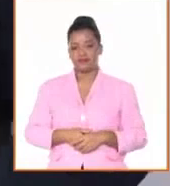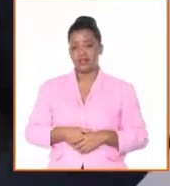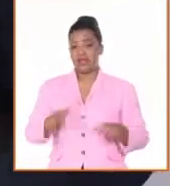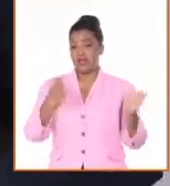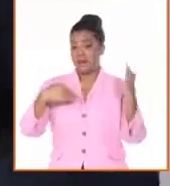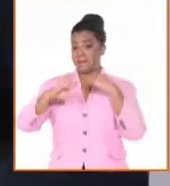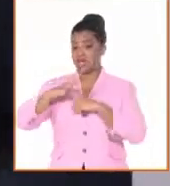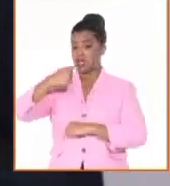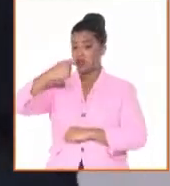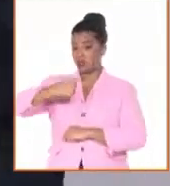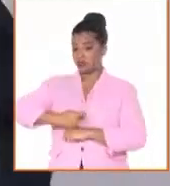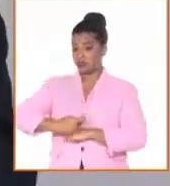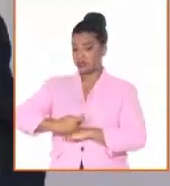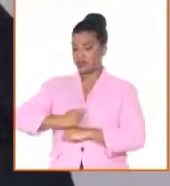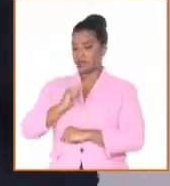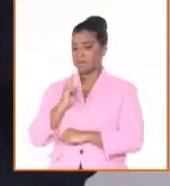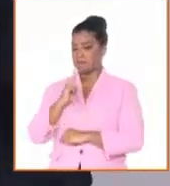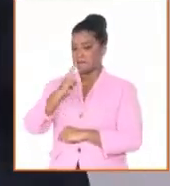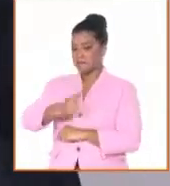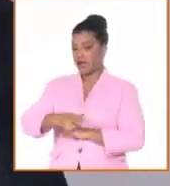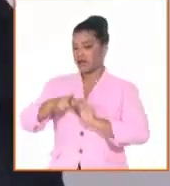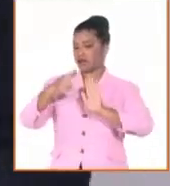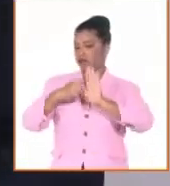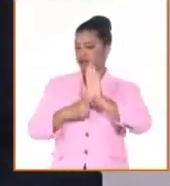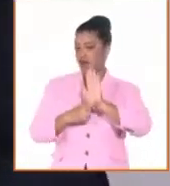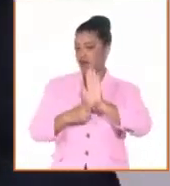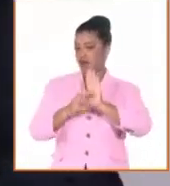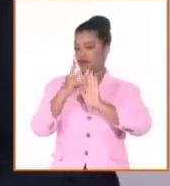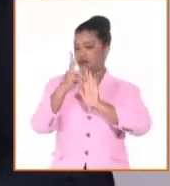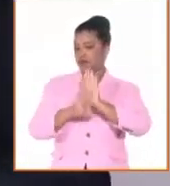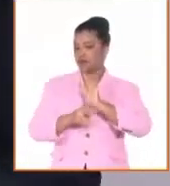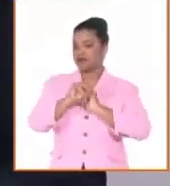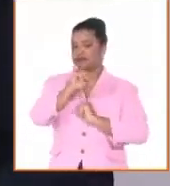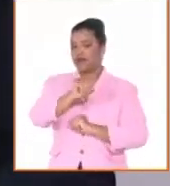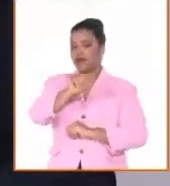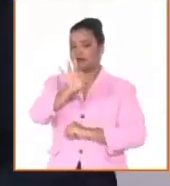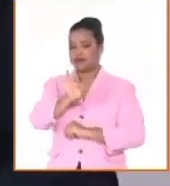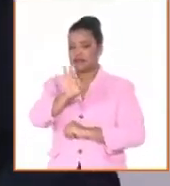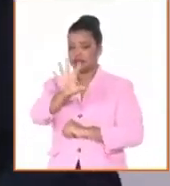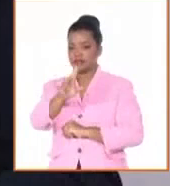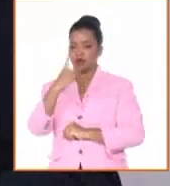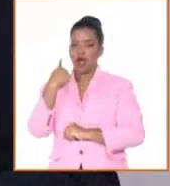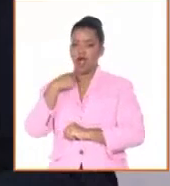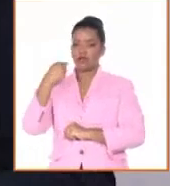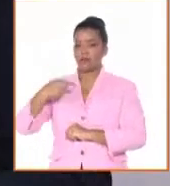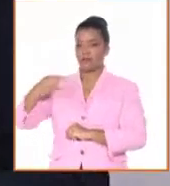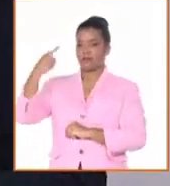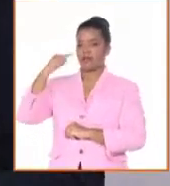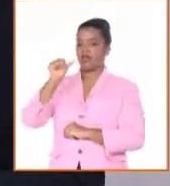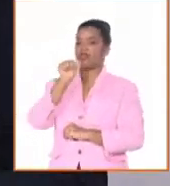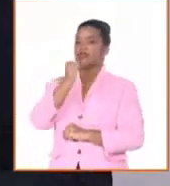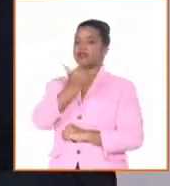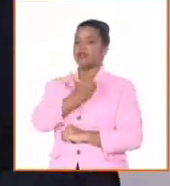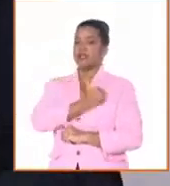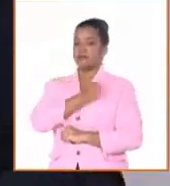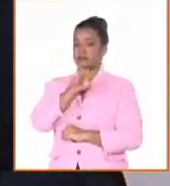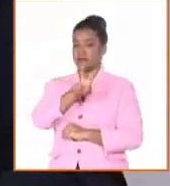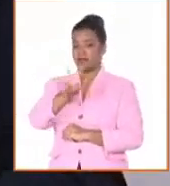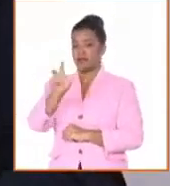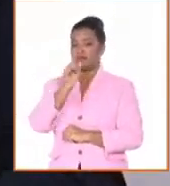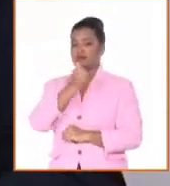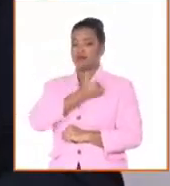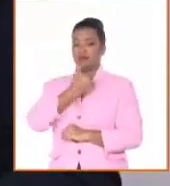dictó la resolución 685 del pasado año y diciembre de 22 de diciembre pasado año